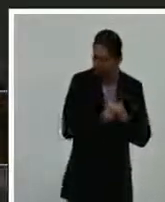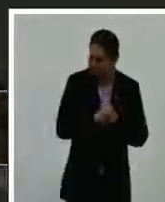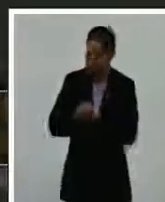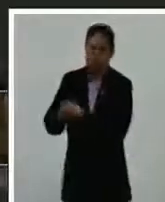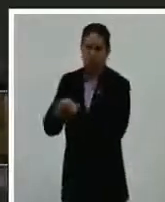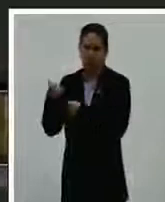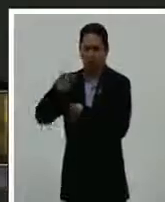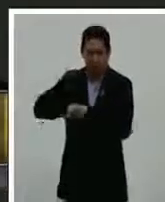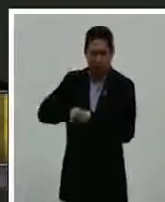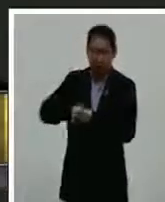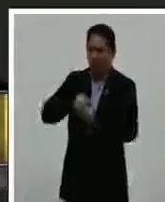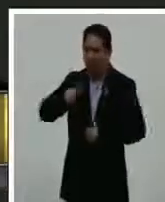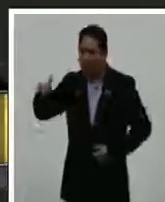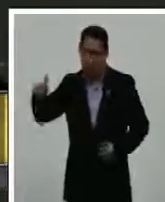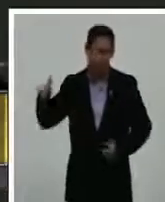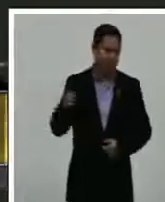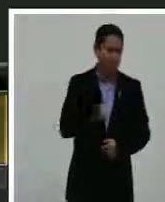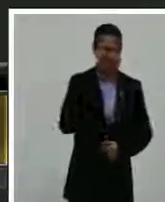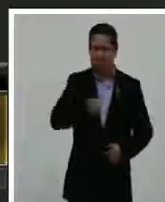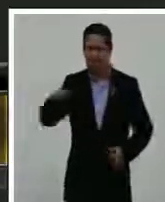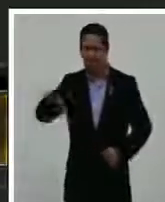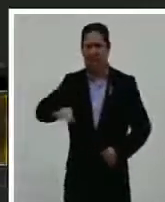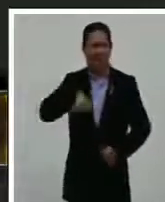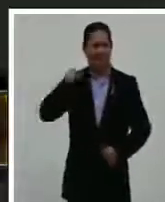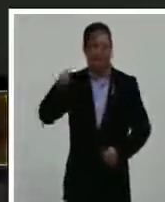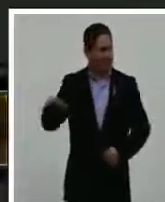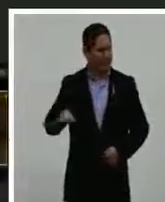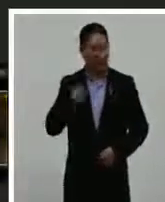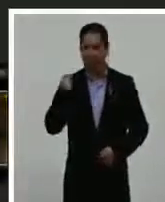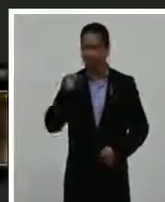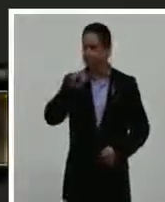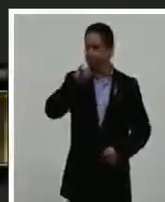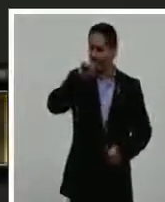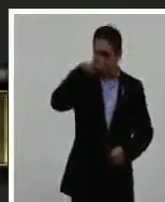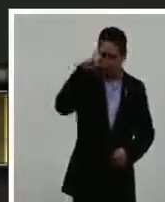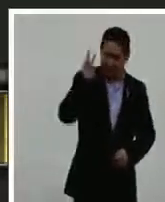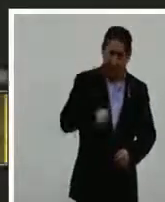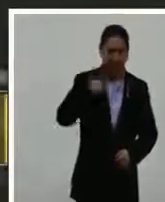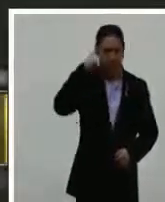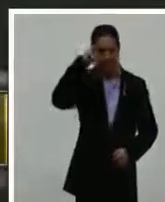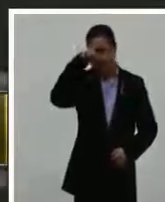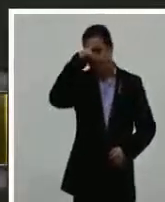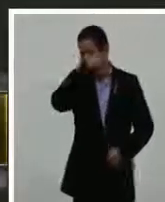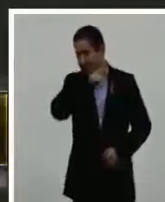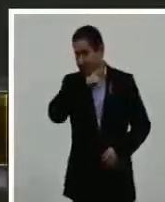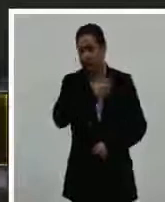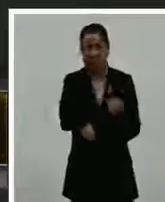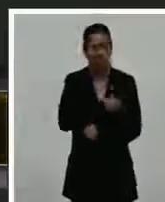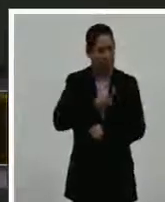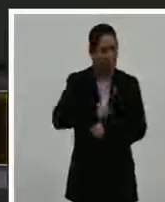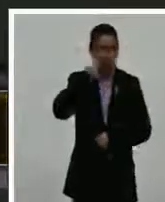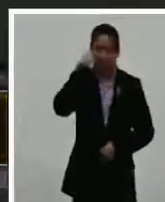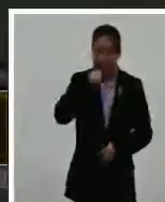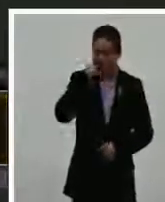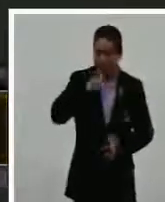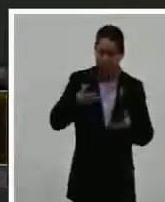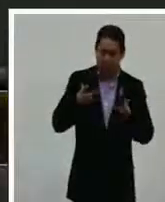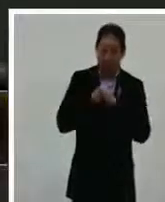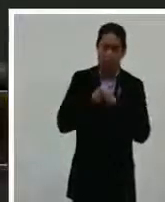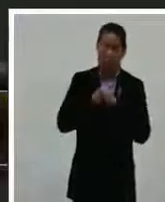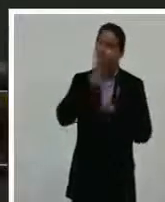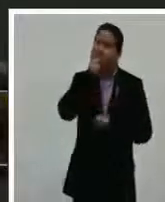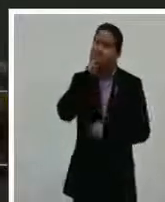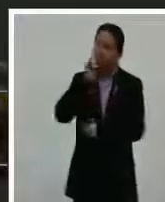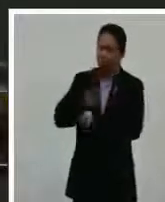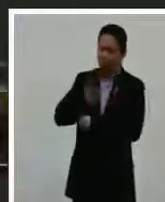del tratamiento oncológico por lo que se vuelve indispensable que esté acompañado de sus padres tutores